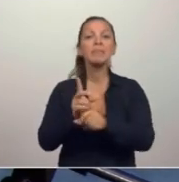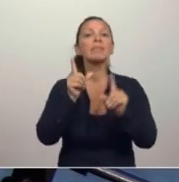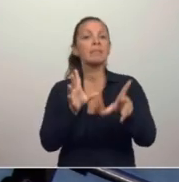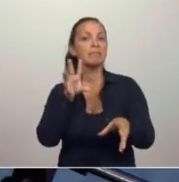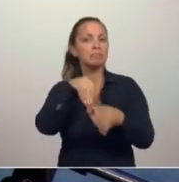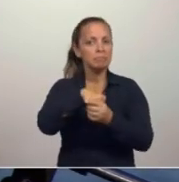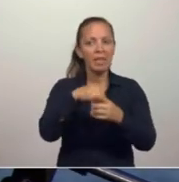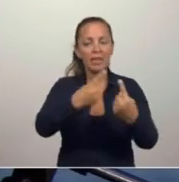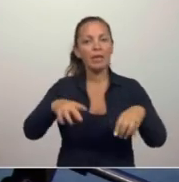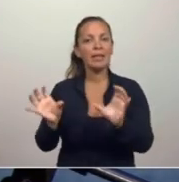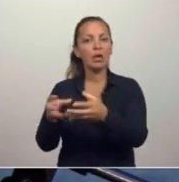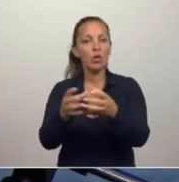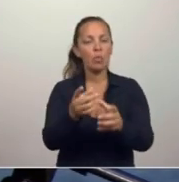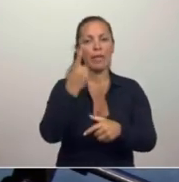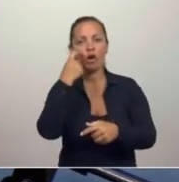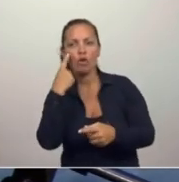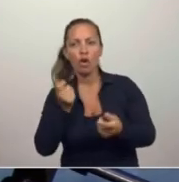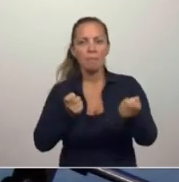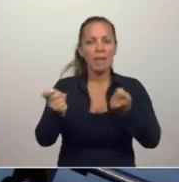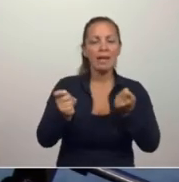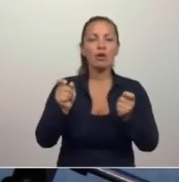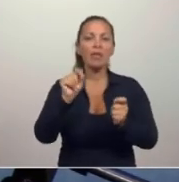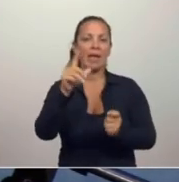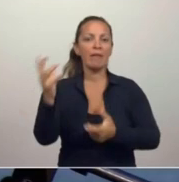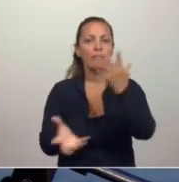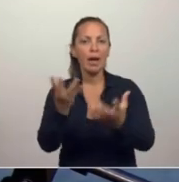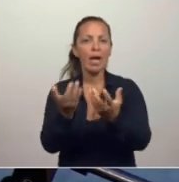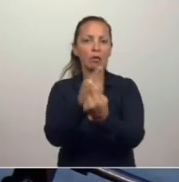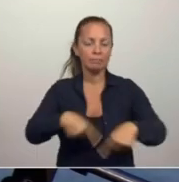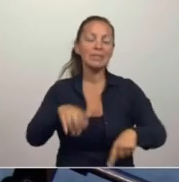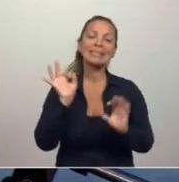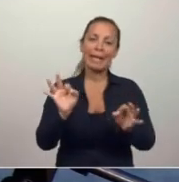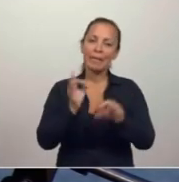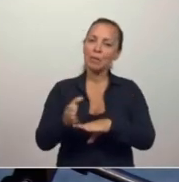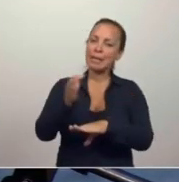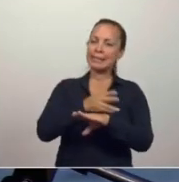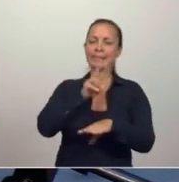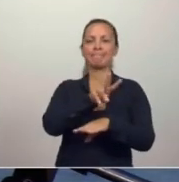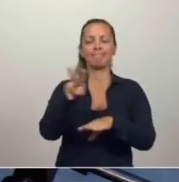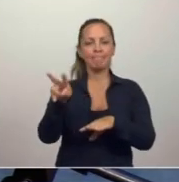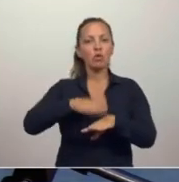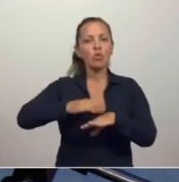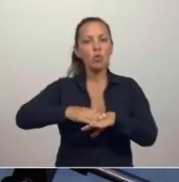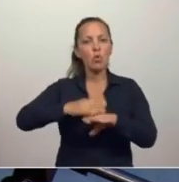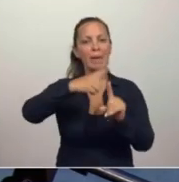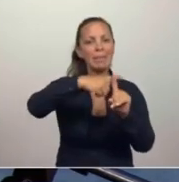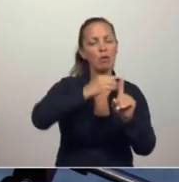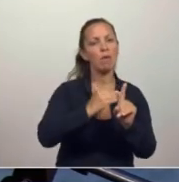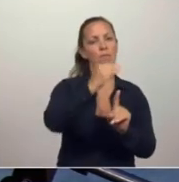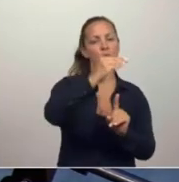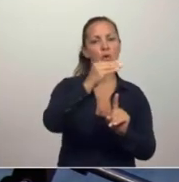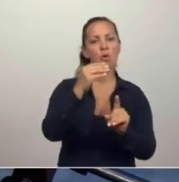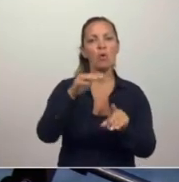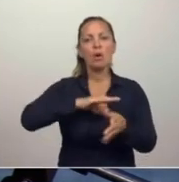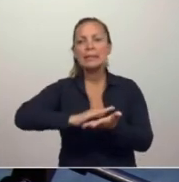vinculadas al control y manejo del fuego porque sabíamos que con las altas temperaturas y la seca que hubo